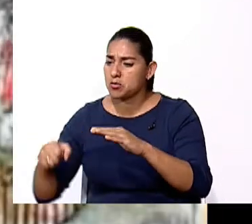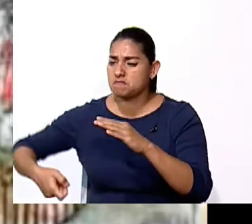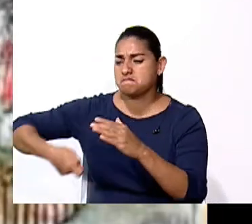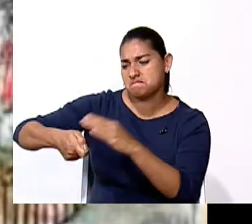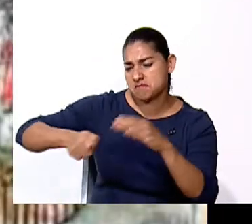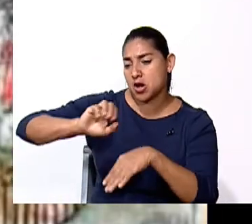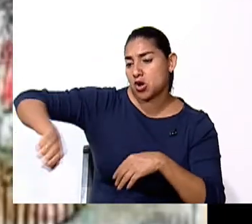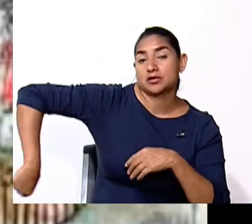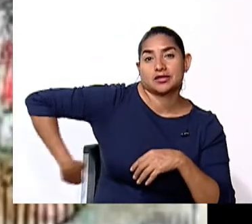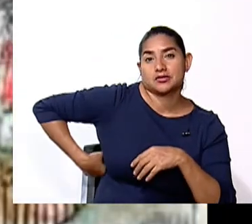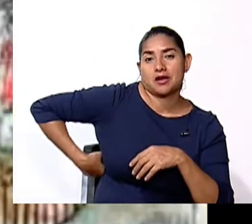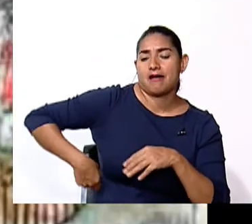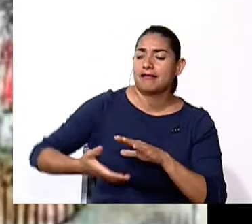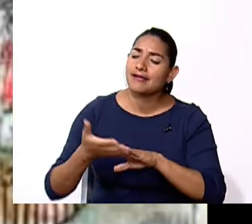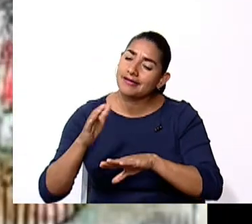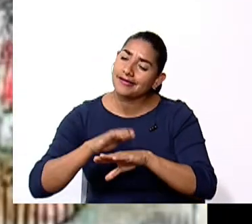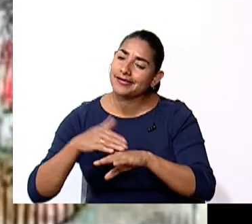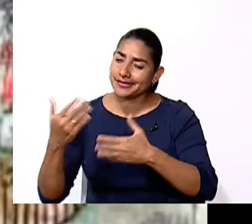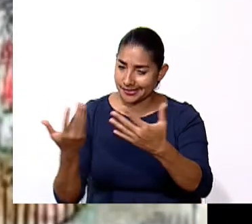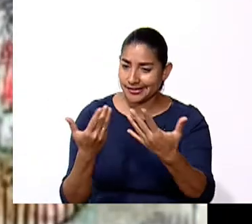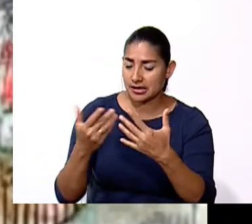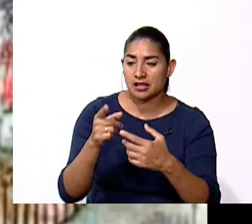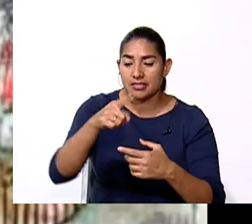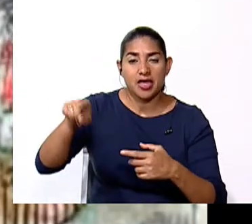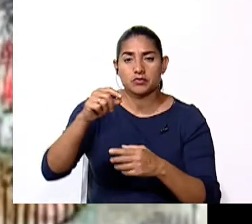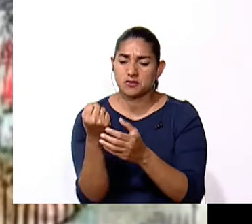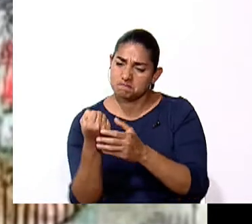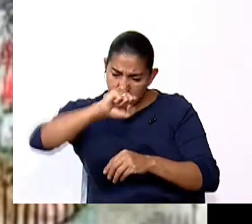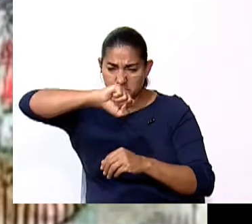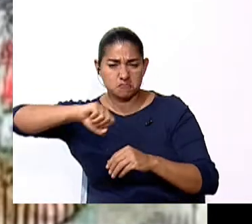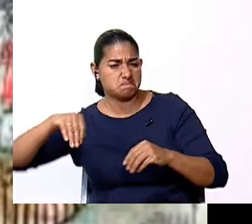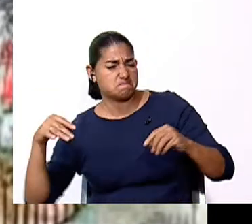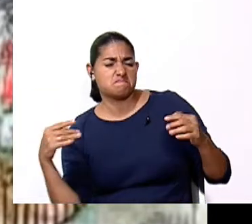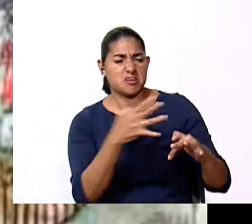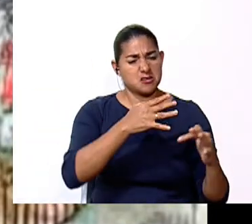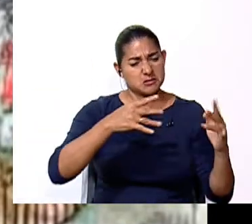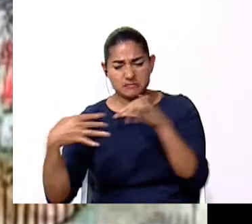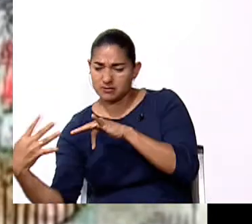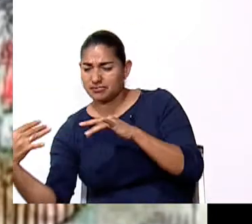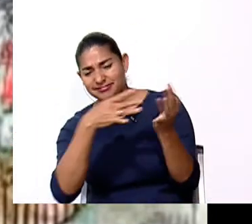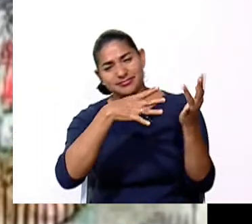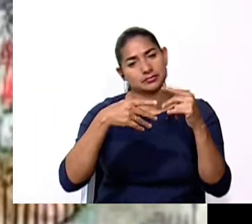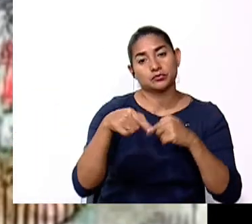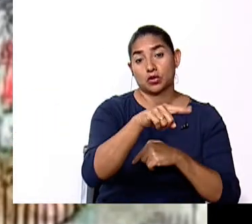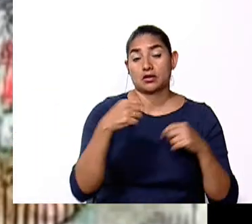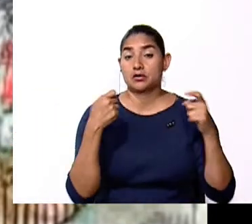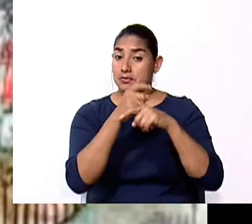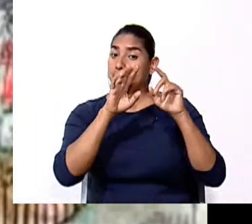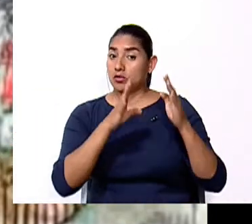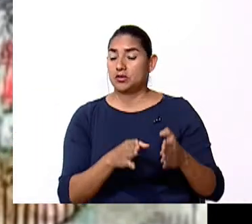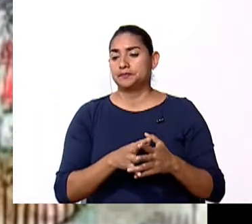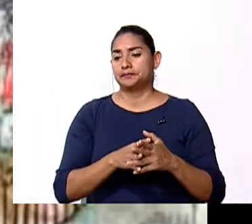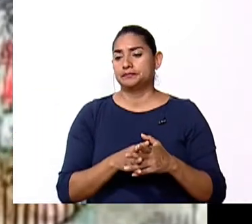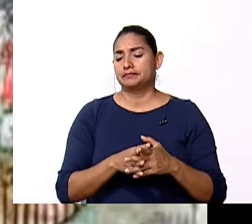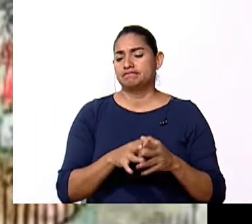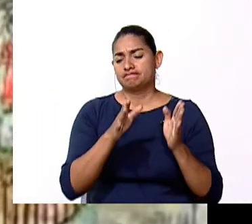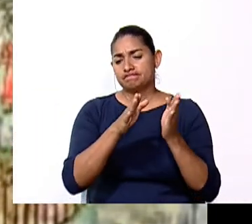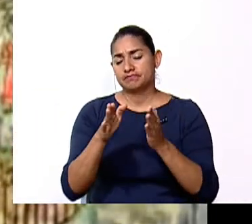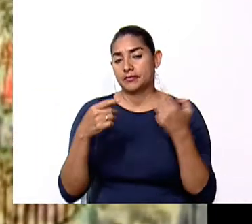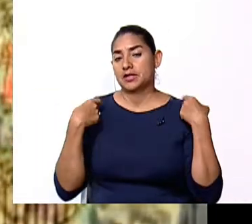de cómo fue que se fueron dando esos enfrentamientos. Porque resulta que incluso los nombrábamos mal, les